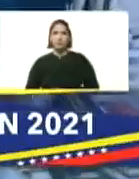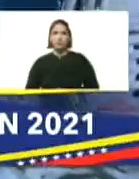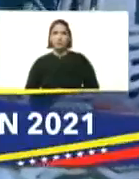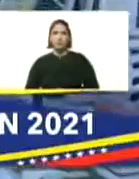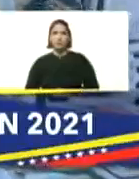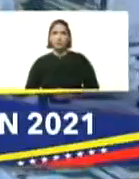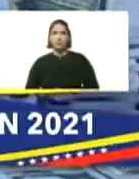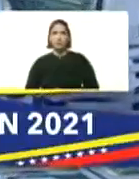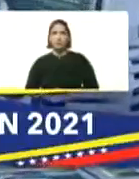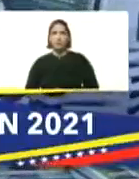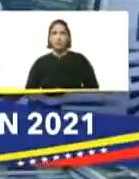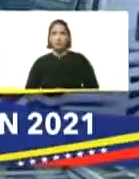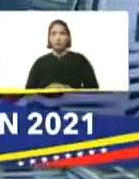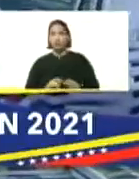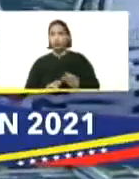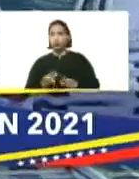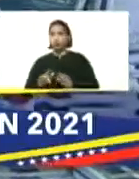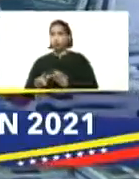Tocando piano el general.